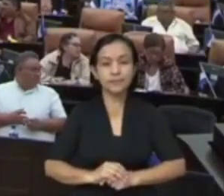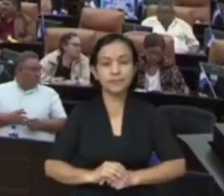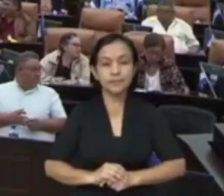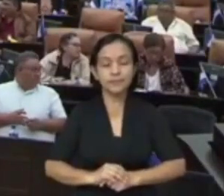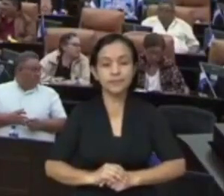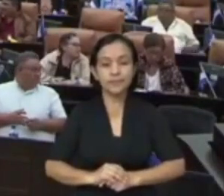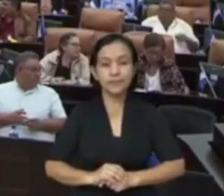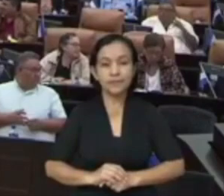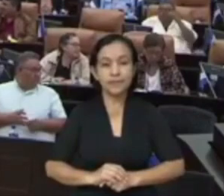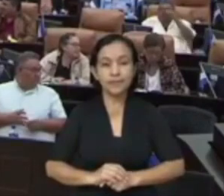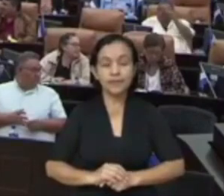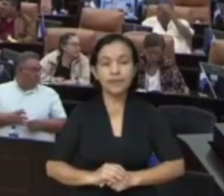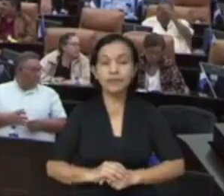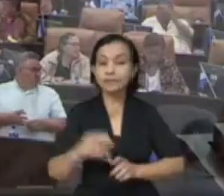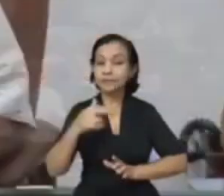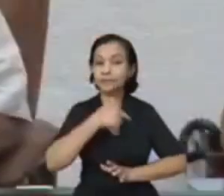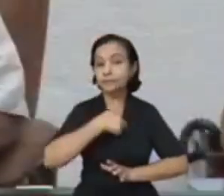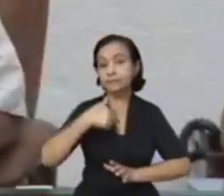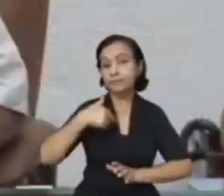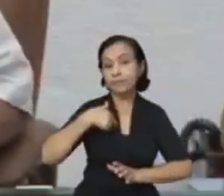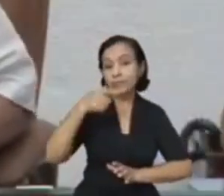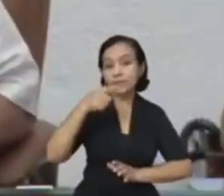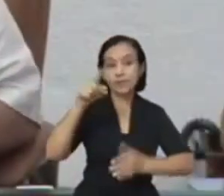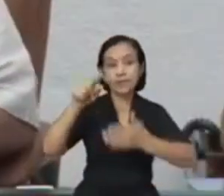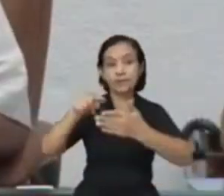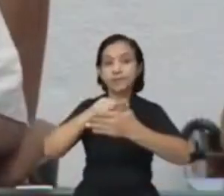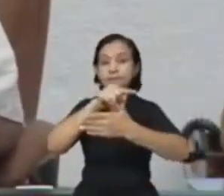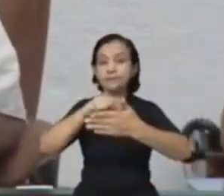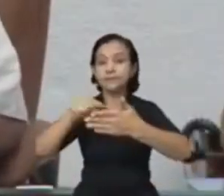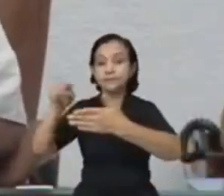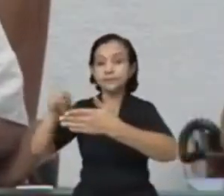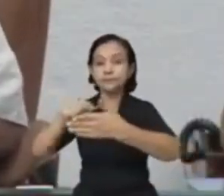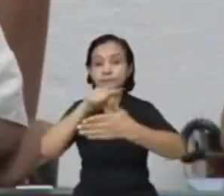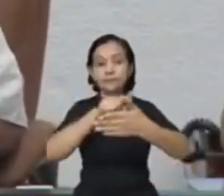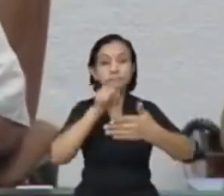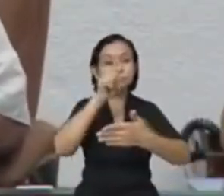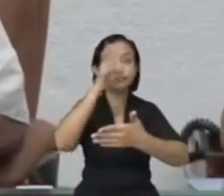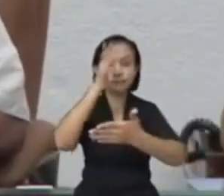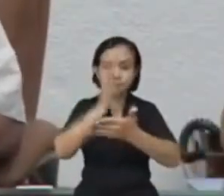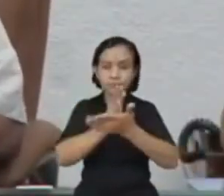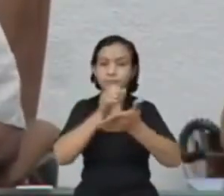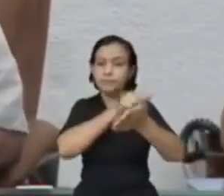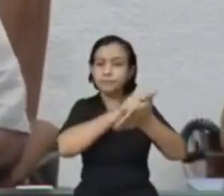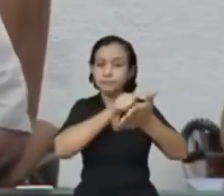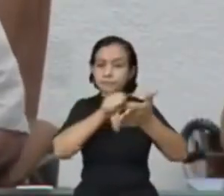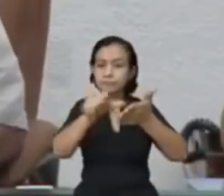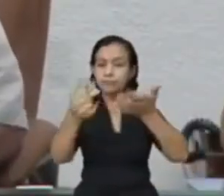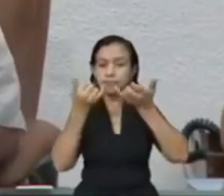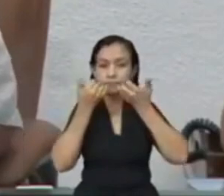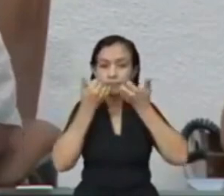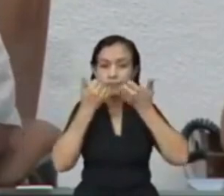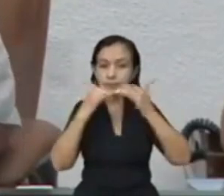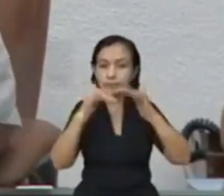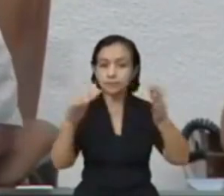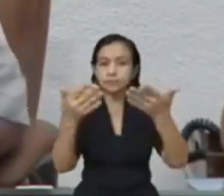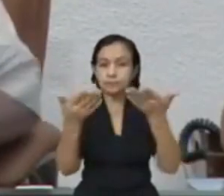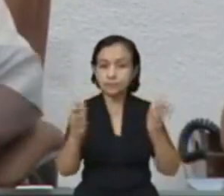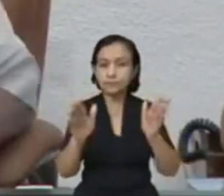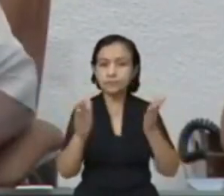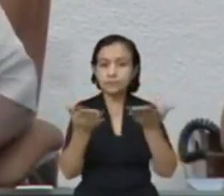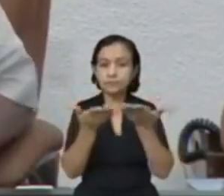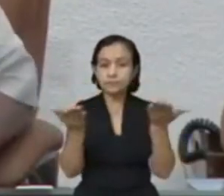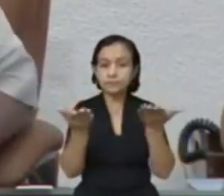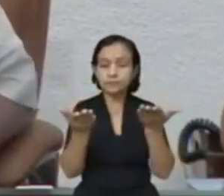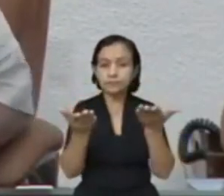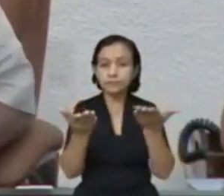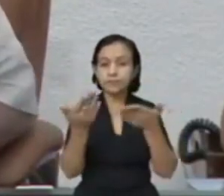Urnas Abiertas destacó que esta situación se ha venido observando bajo el mandato del Frente Sandinista, pero la diferencia de esta es que